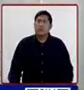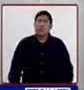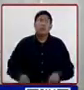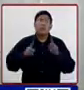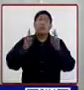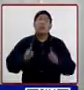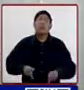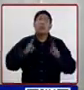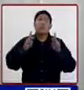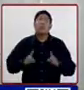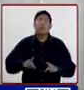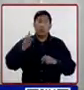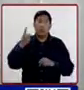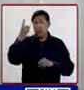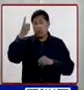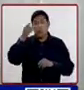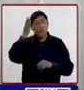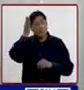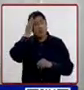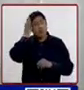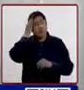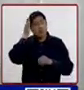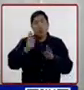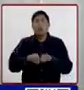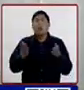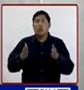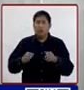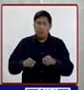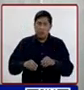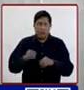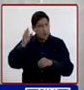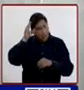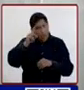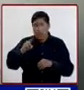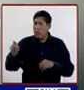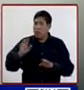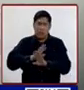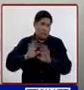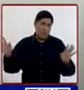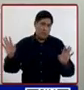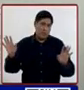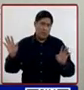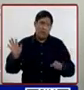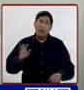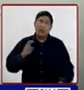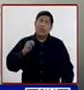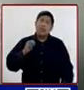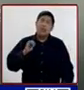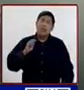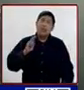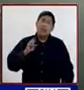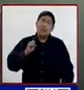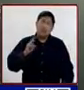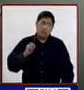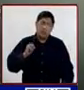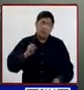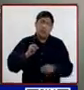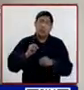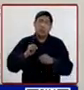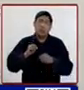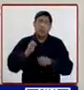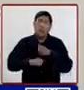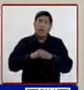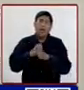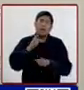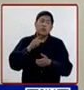Son personas que los únicos que sabían cómo se abrió el auto eran ellos. Es un Ips, un Toyota, modelo 98